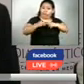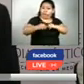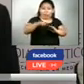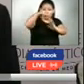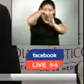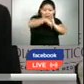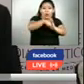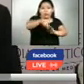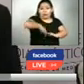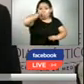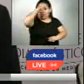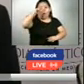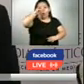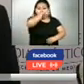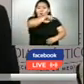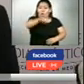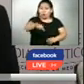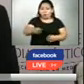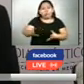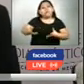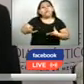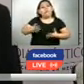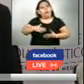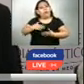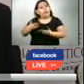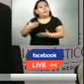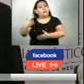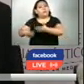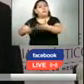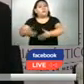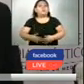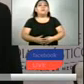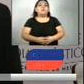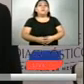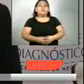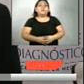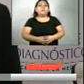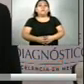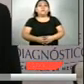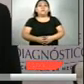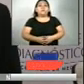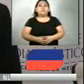en el hospital que están dispuestos a contribuir con este proceso.